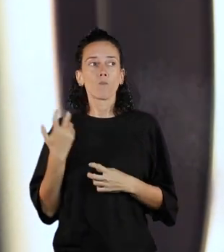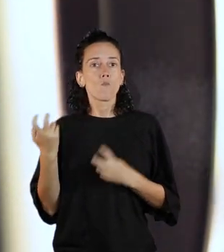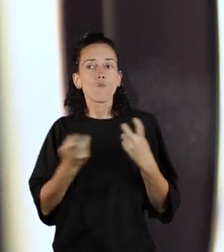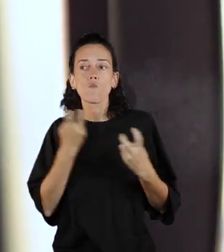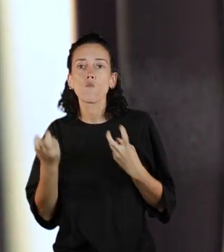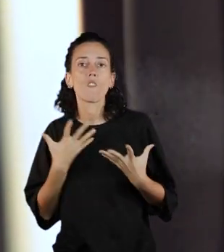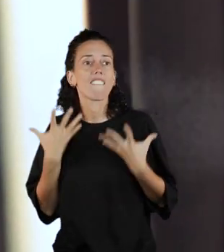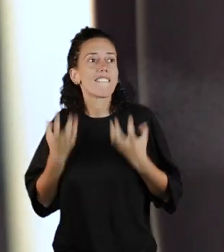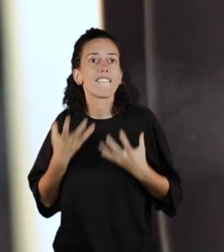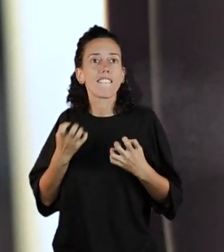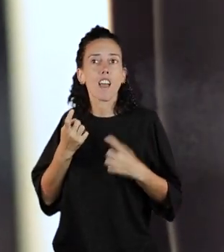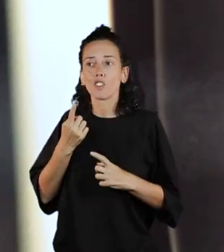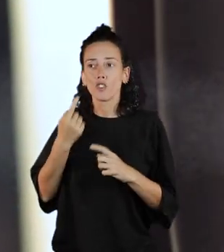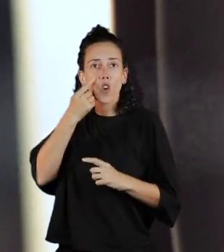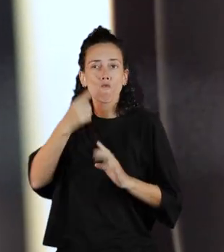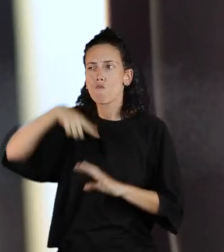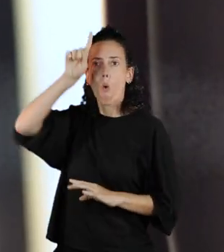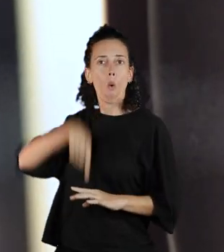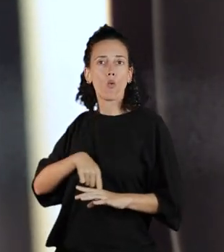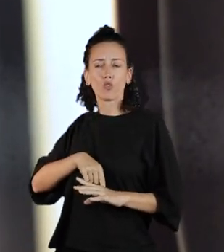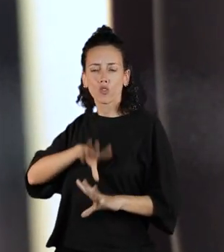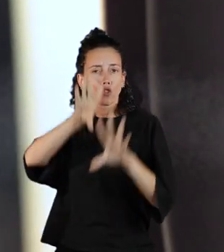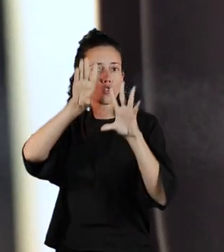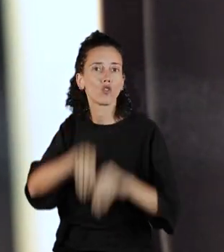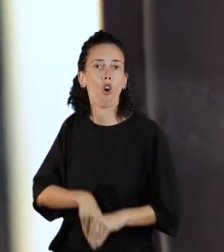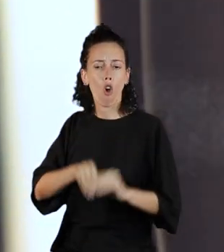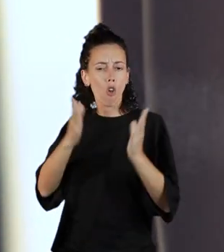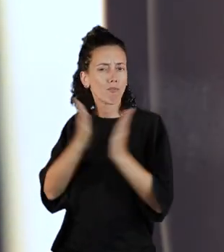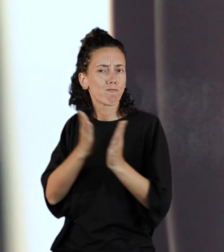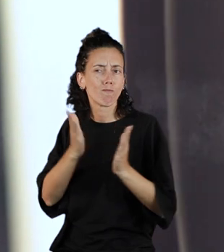buscaba ser la mejor en cada cosa.